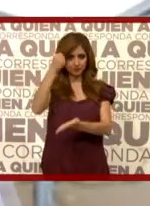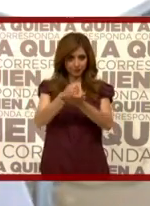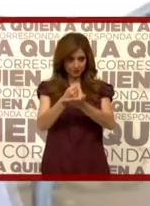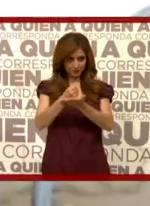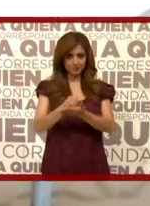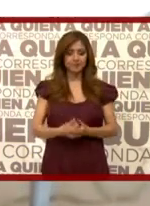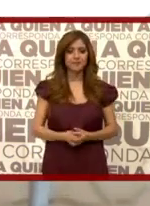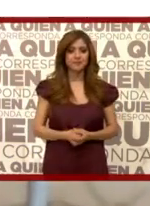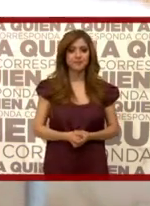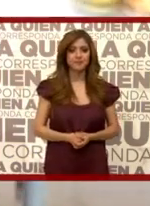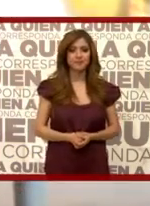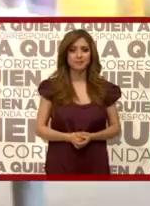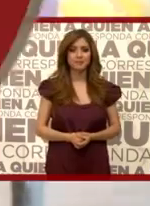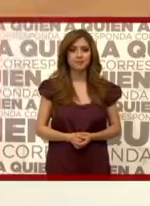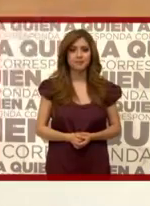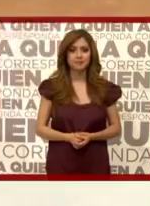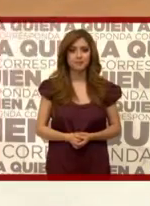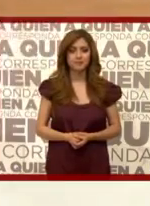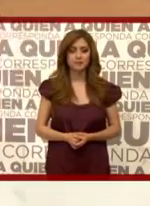corresponda.